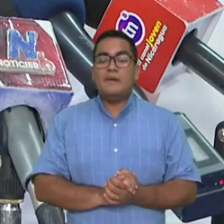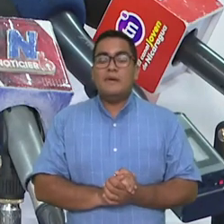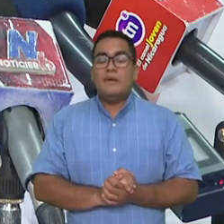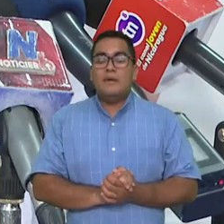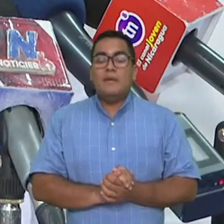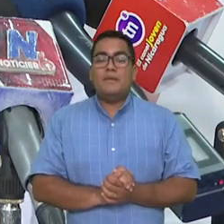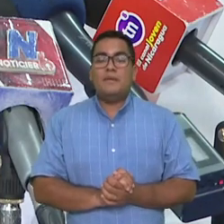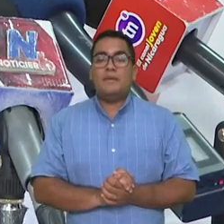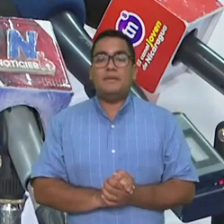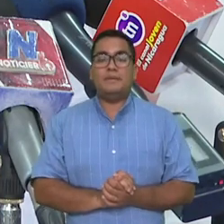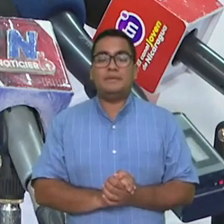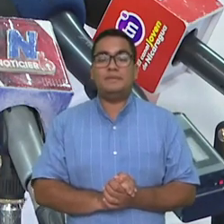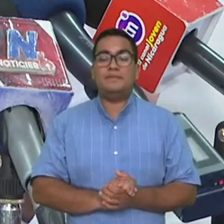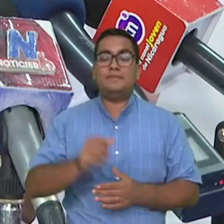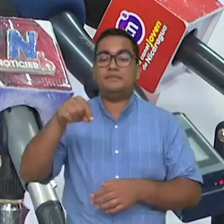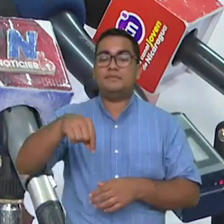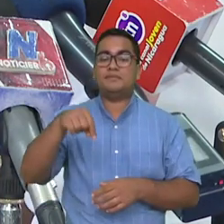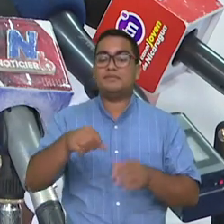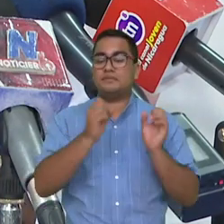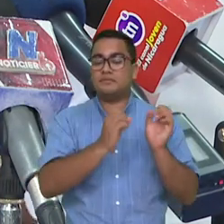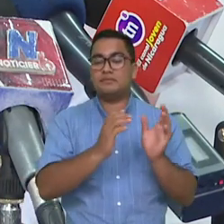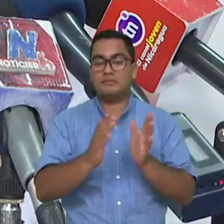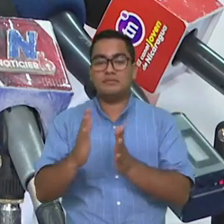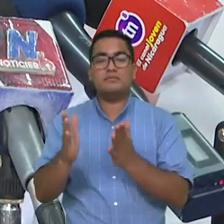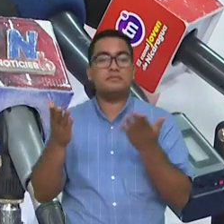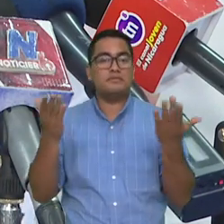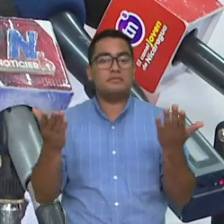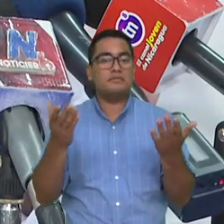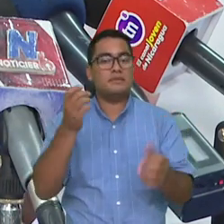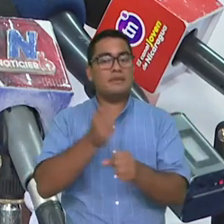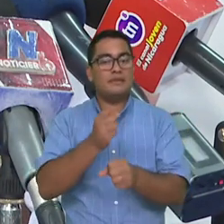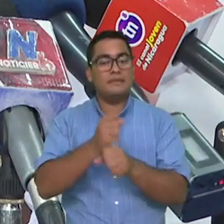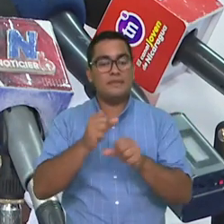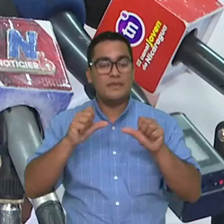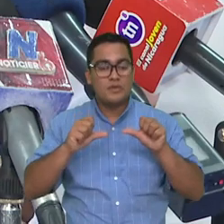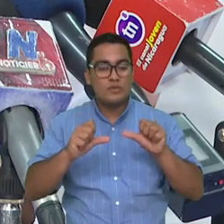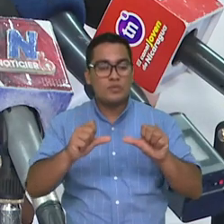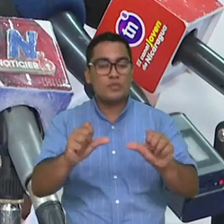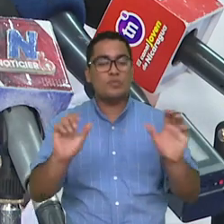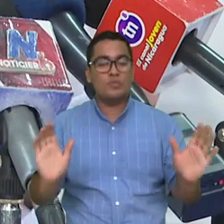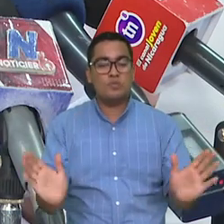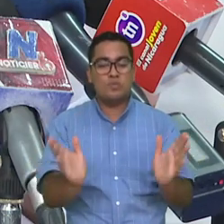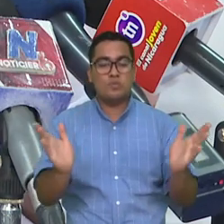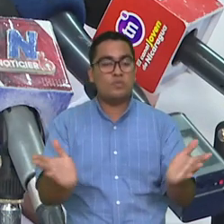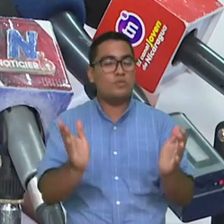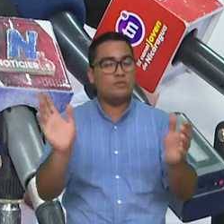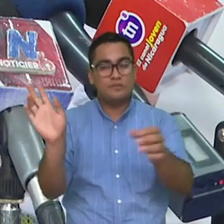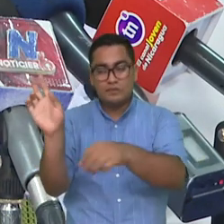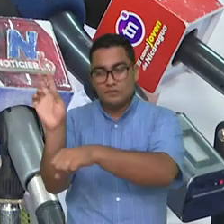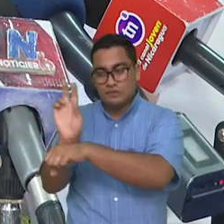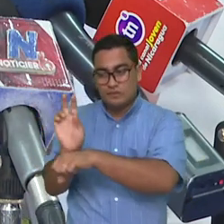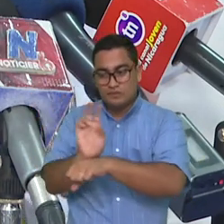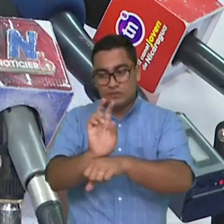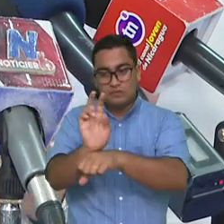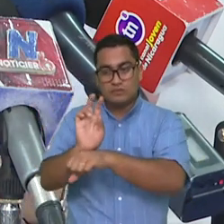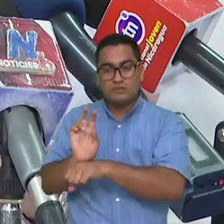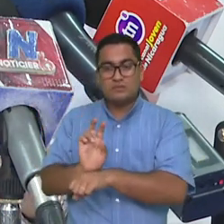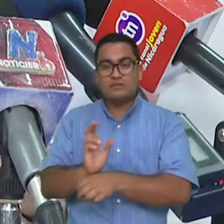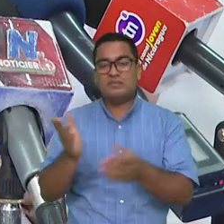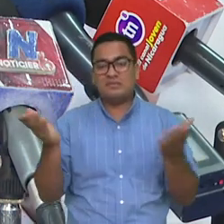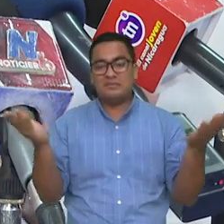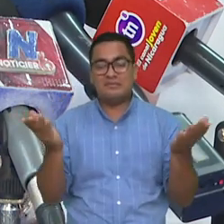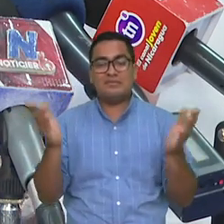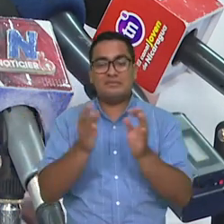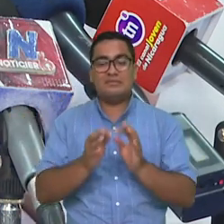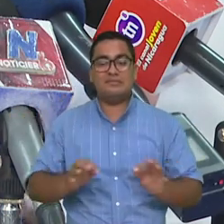estamos organizándonos para continuar en esa labor de fortalecer la vigilancia, tanto la vigilancia